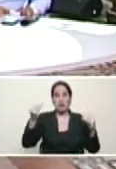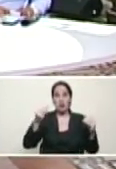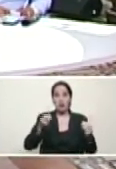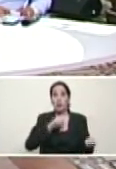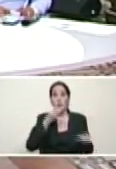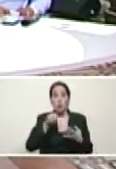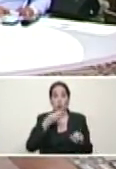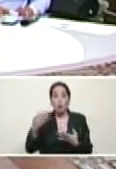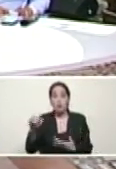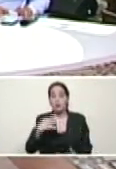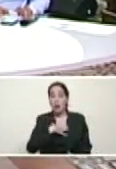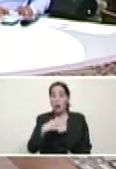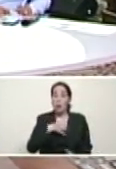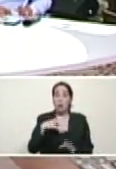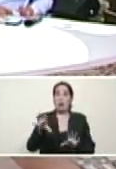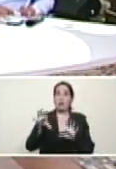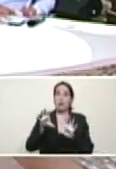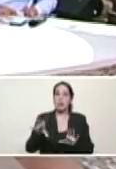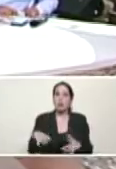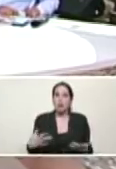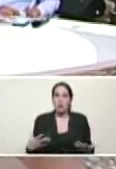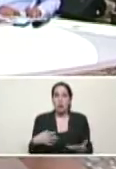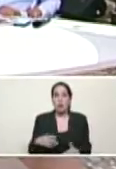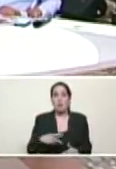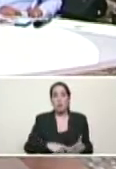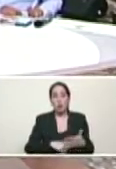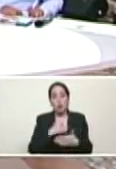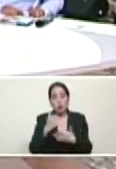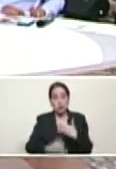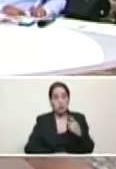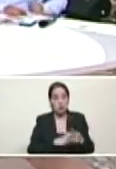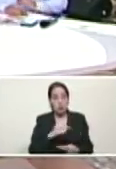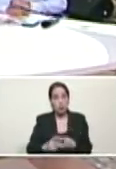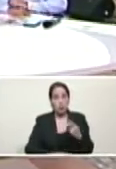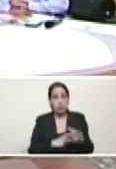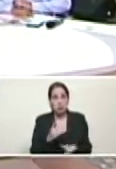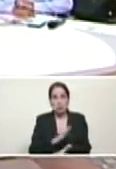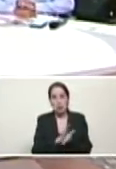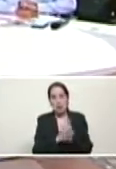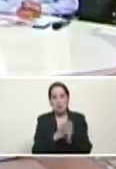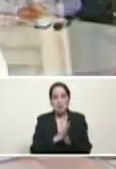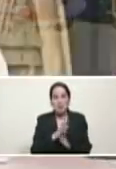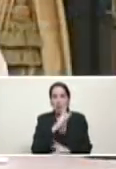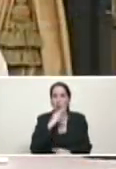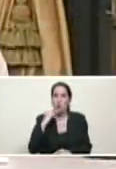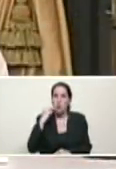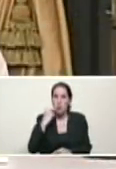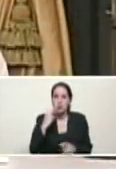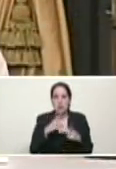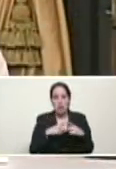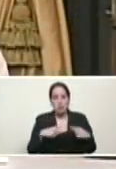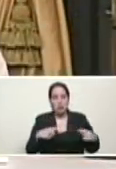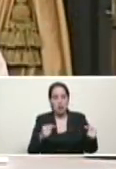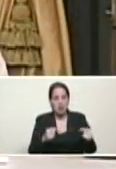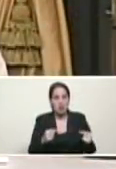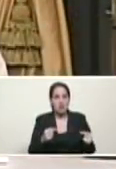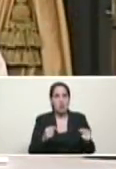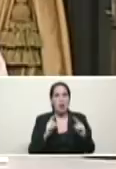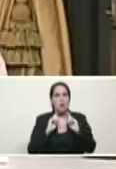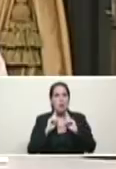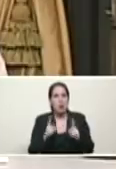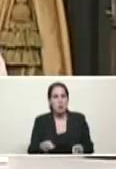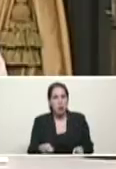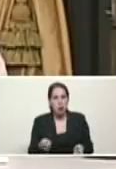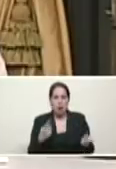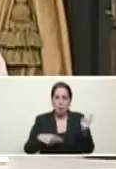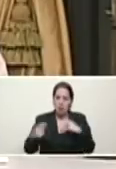cuentacuentos. Proyectos productivos para llevar la arepita dulce, la empanadita, al bulevar, a